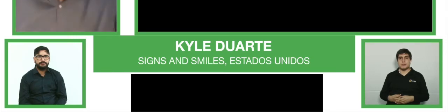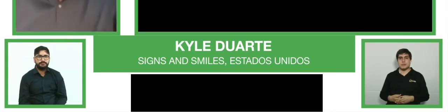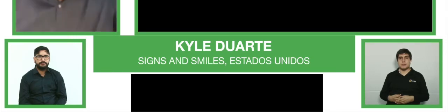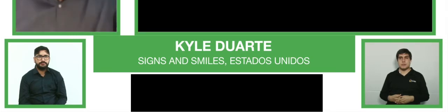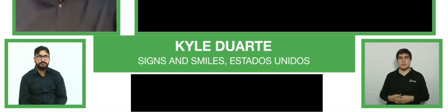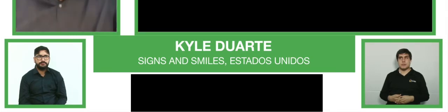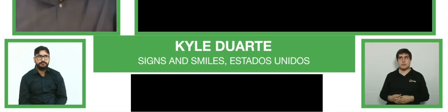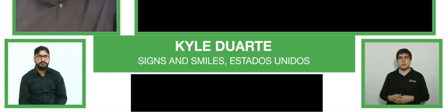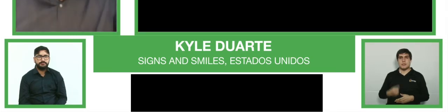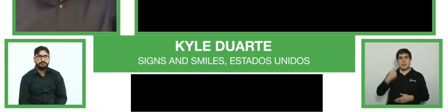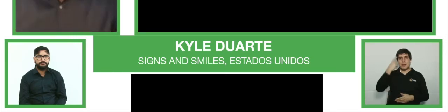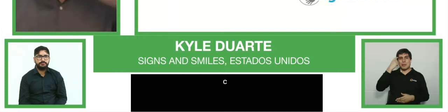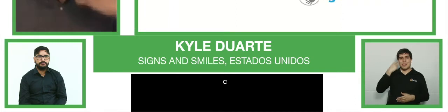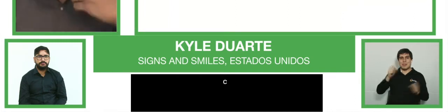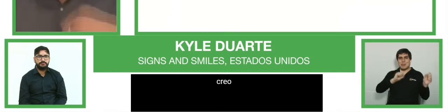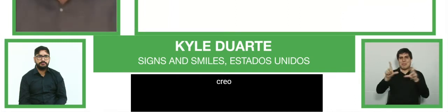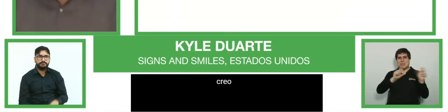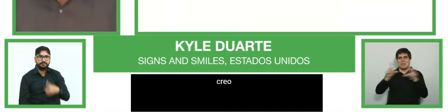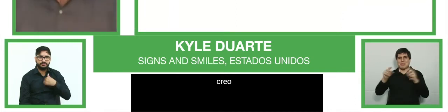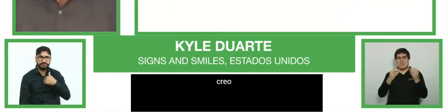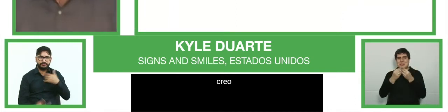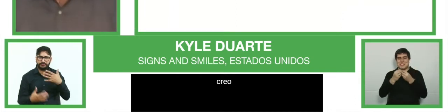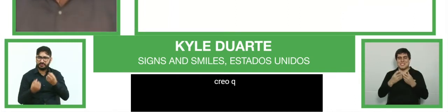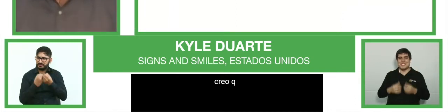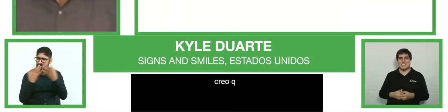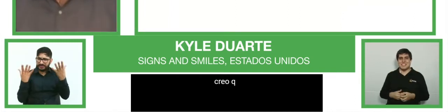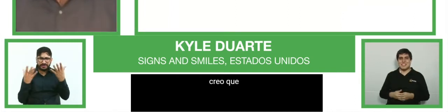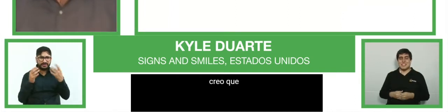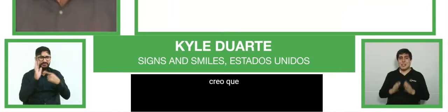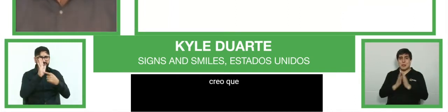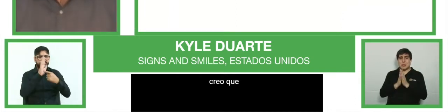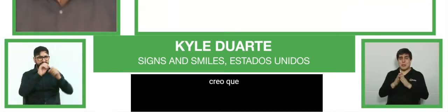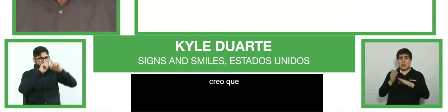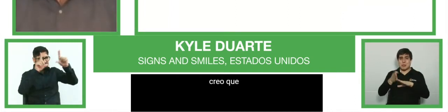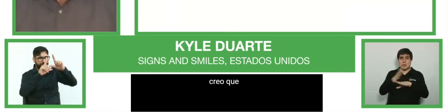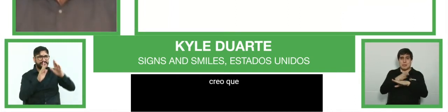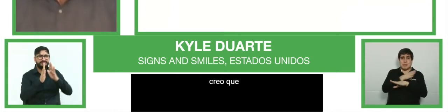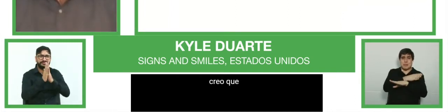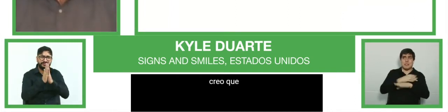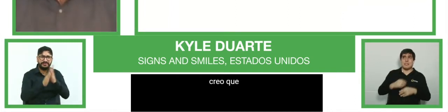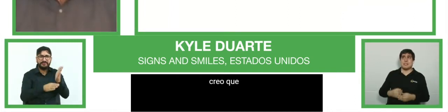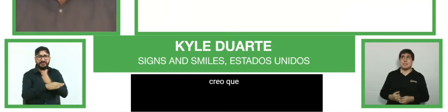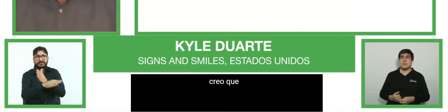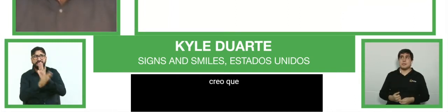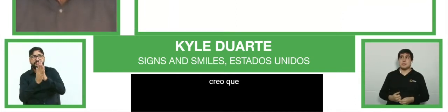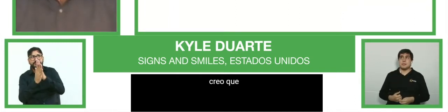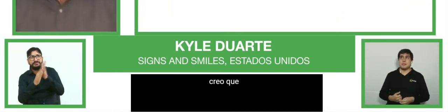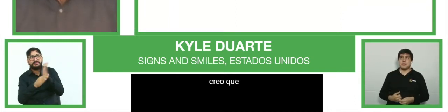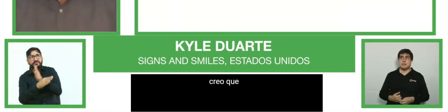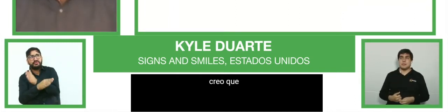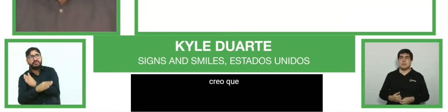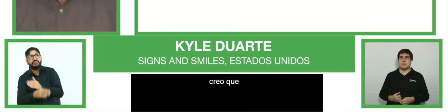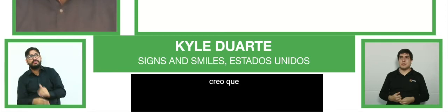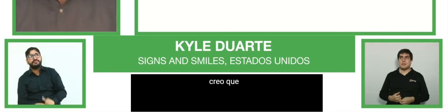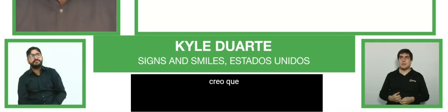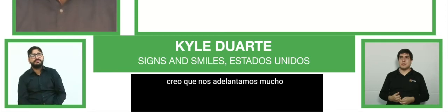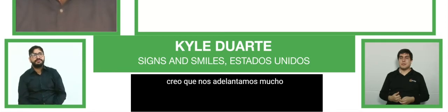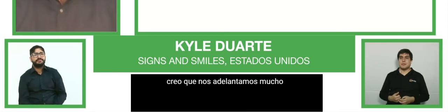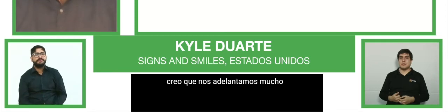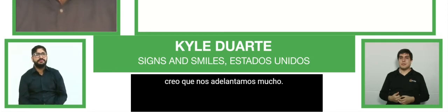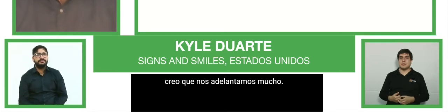Creo que nos adelantamos mucho. Sorry, Kyle. ¿Podemos retroceder eso? Otra slide más para Kyle, por favor.